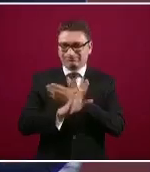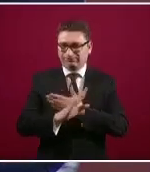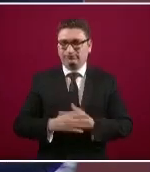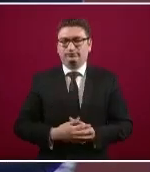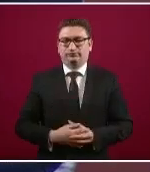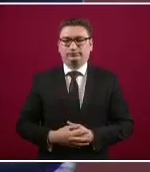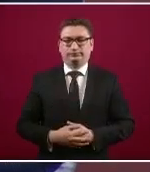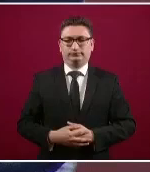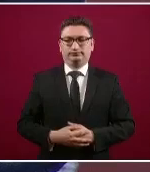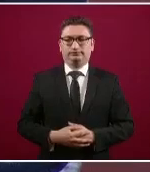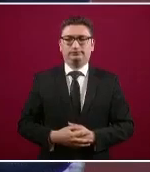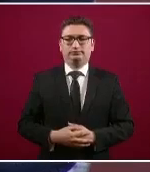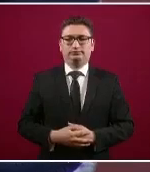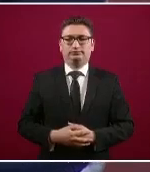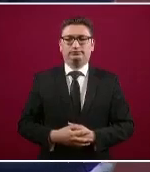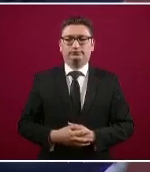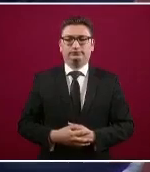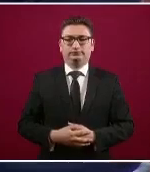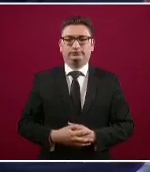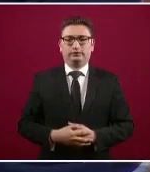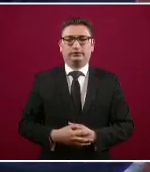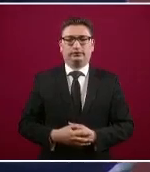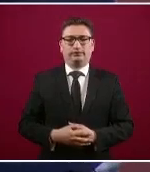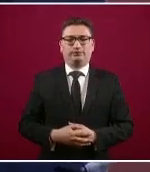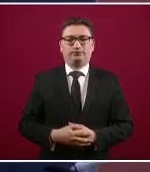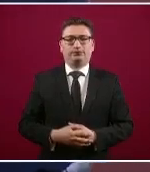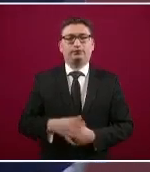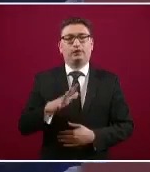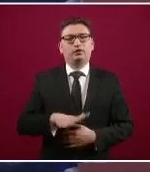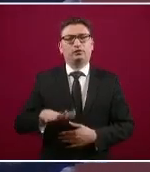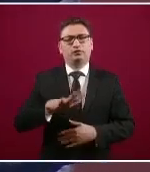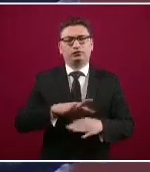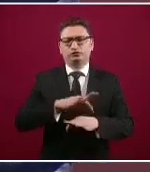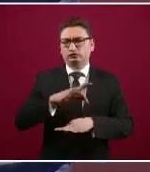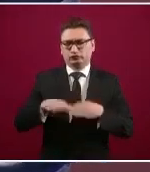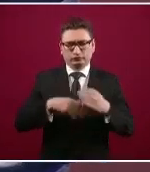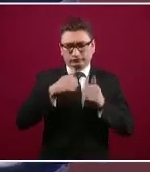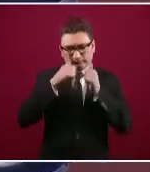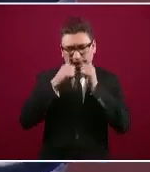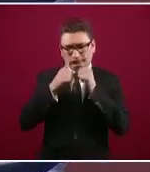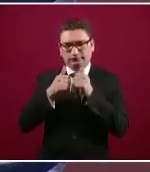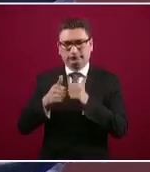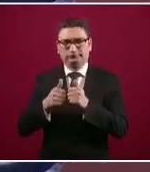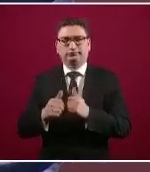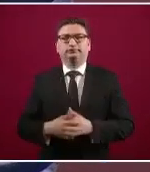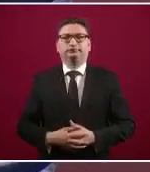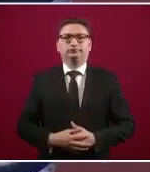para atender todo lo que pueda